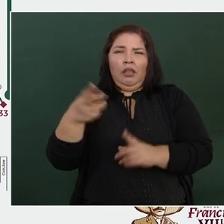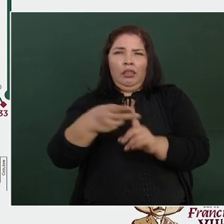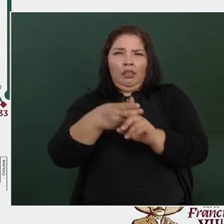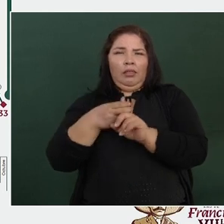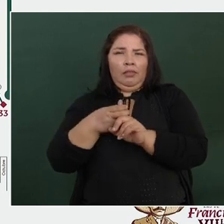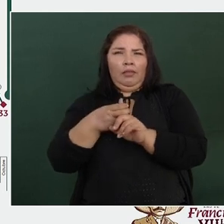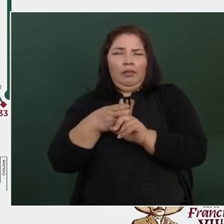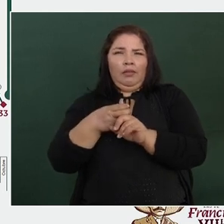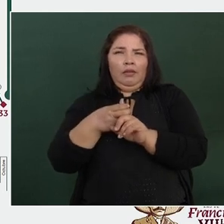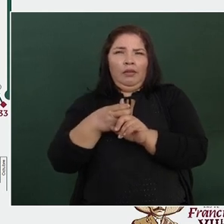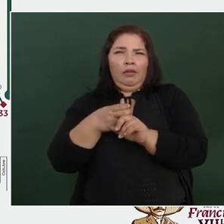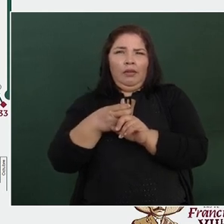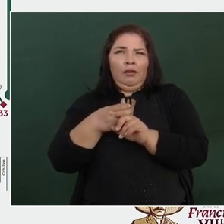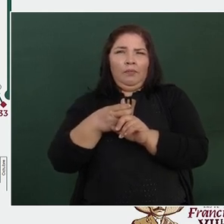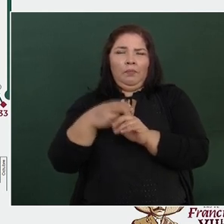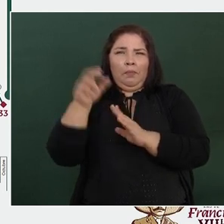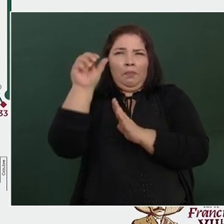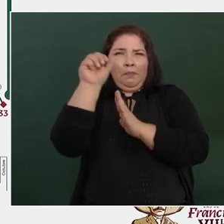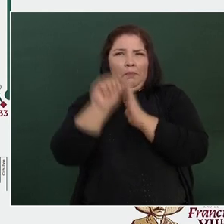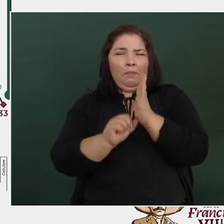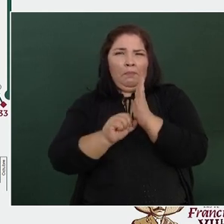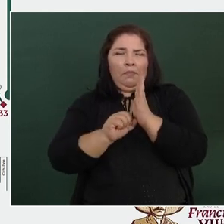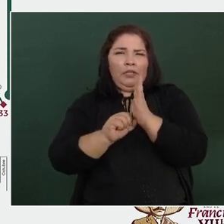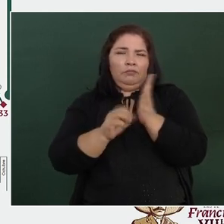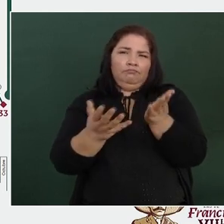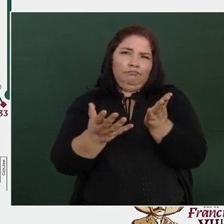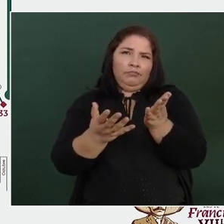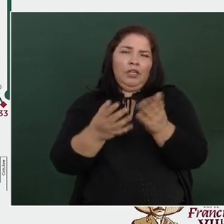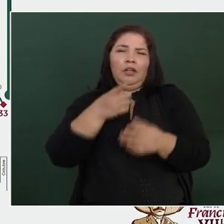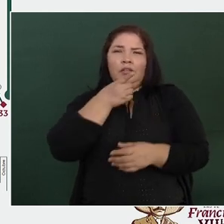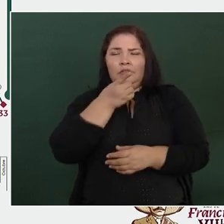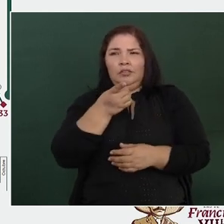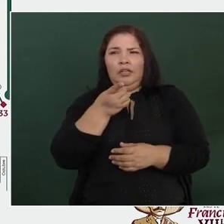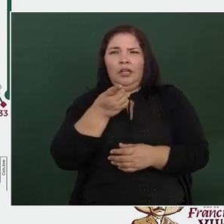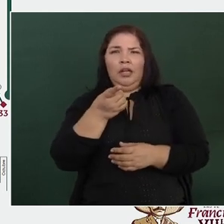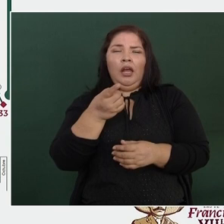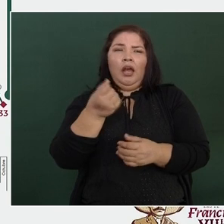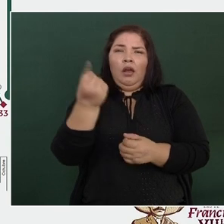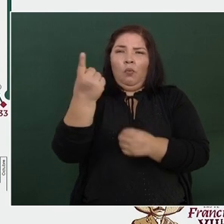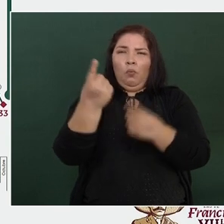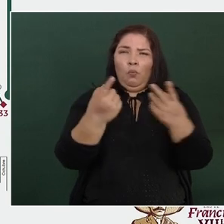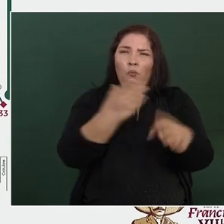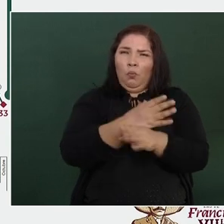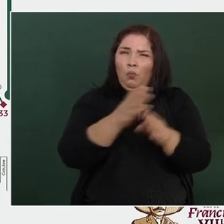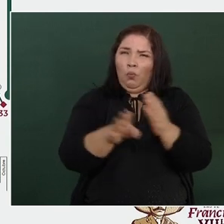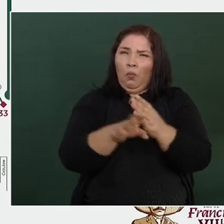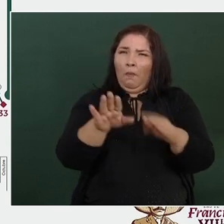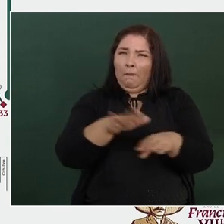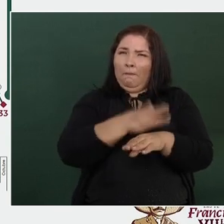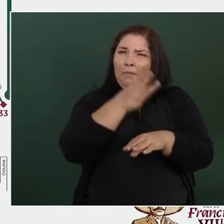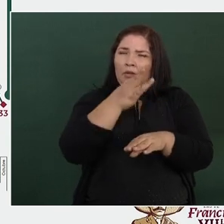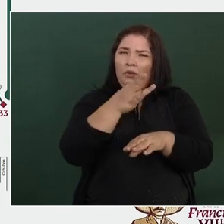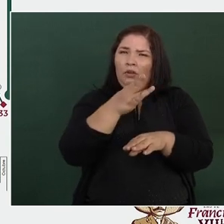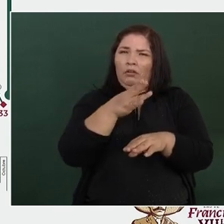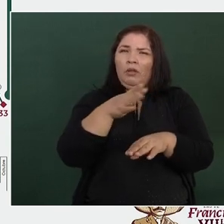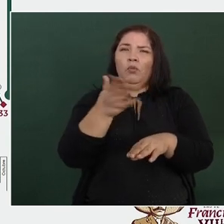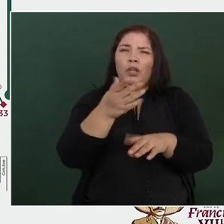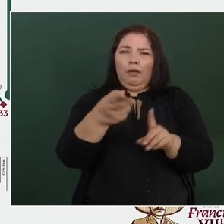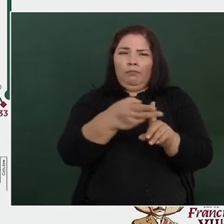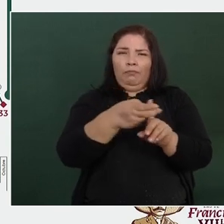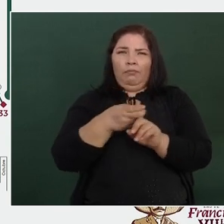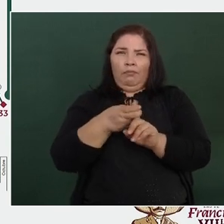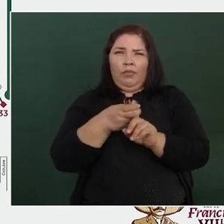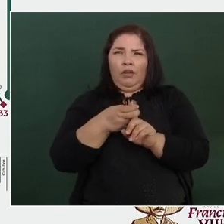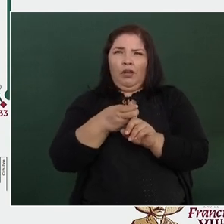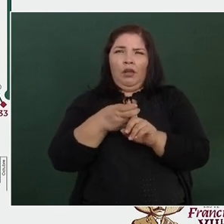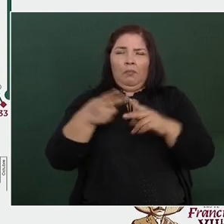secuestros en el mes. Hay que decir que en la mayoría de los casos, el 90% se debe a secuestros